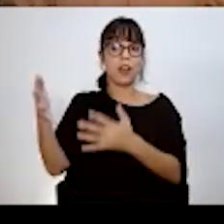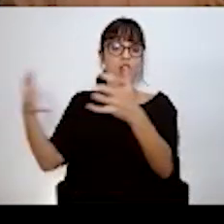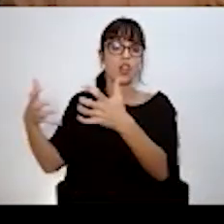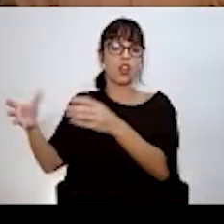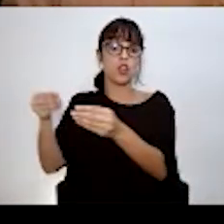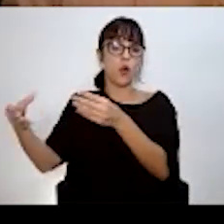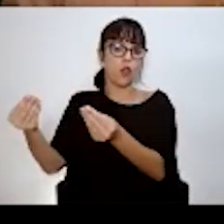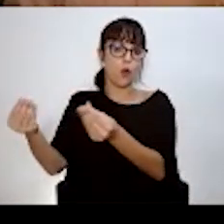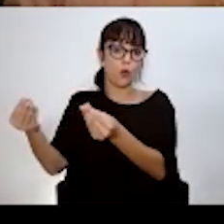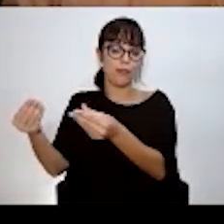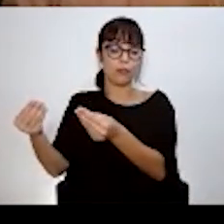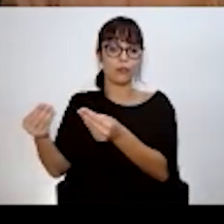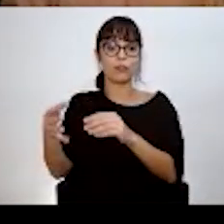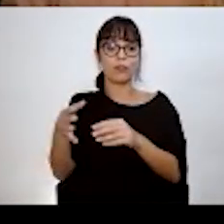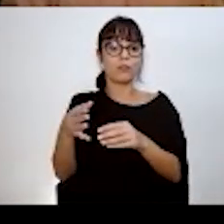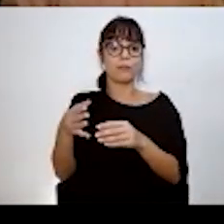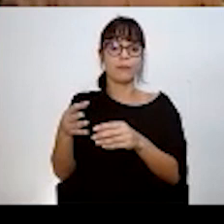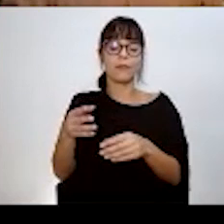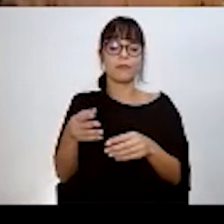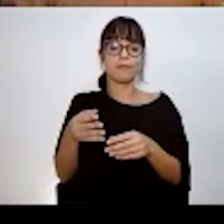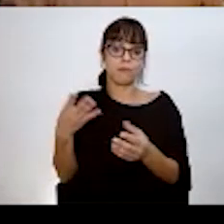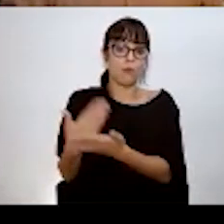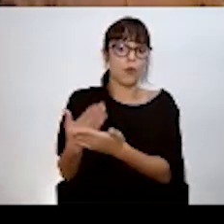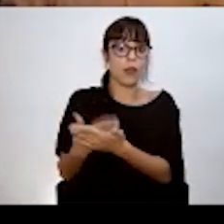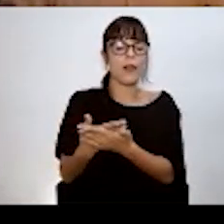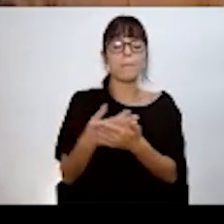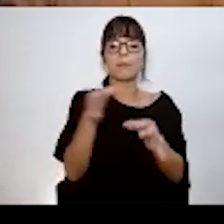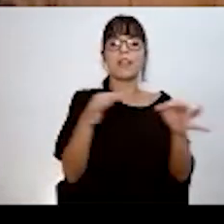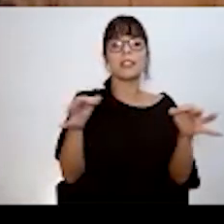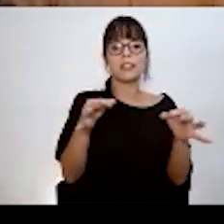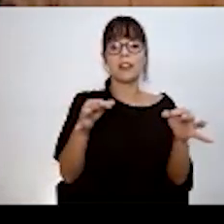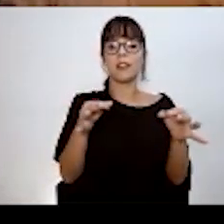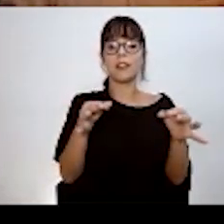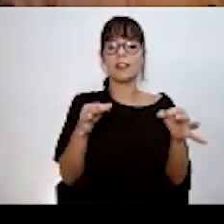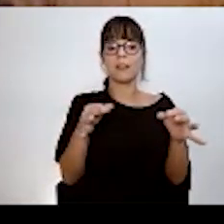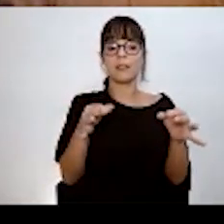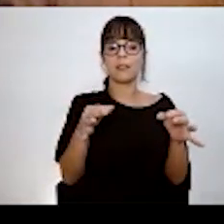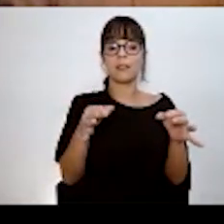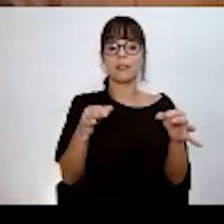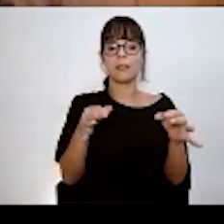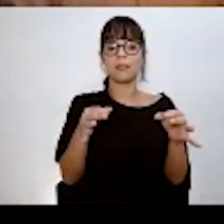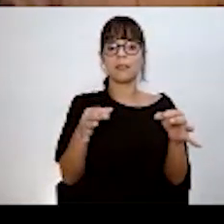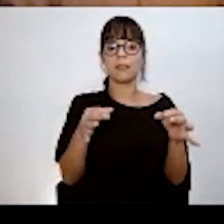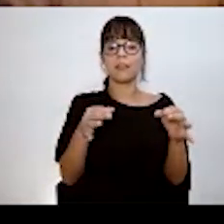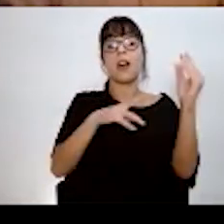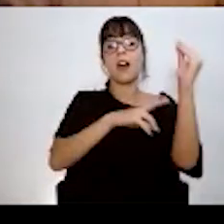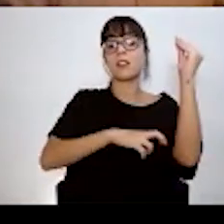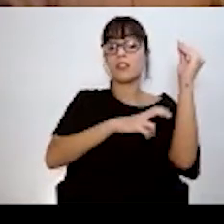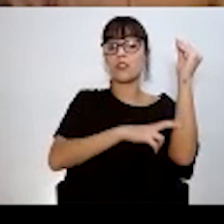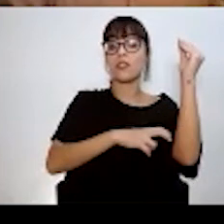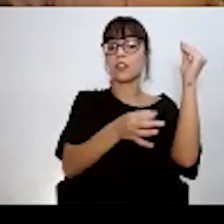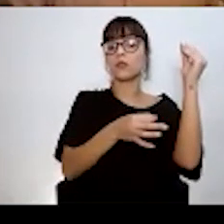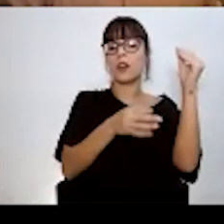territorios insulares, fundamentalmente en los territorios polinésicos, donde los estudios de arqueología insular son